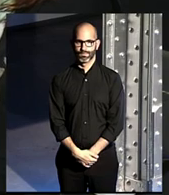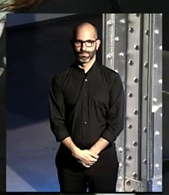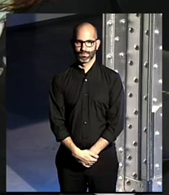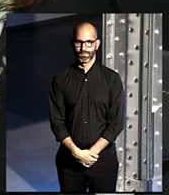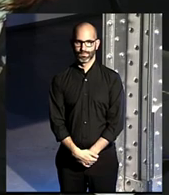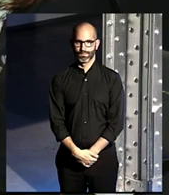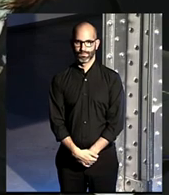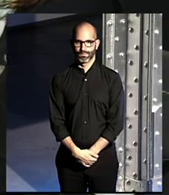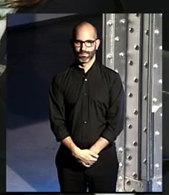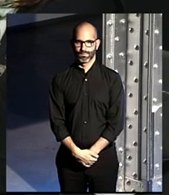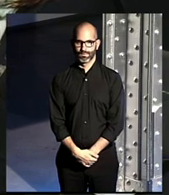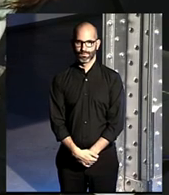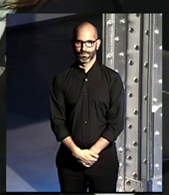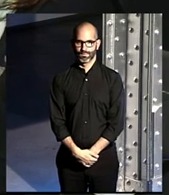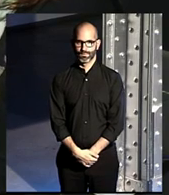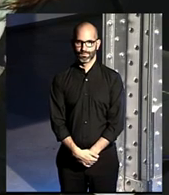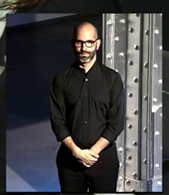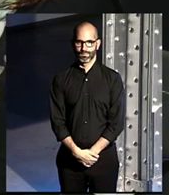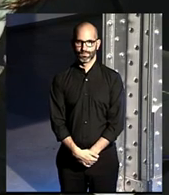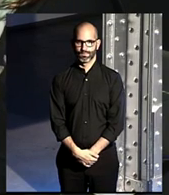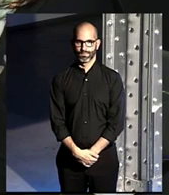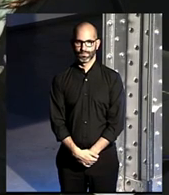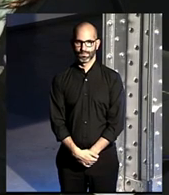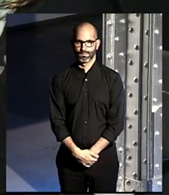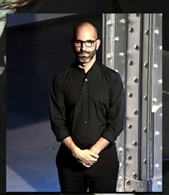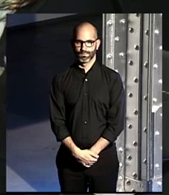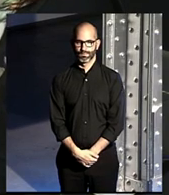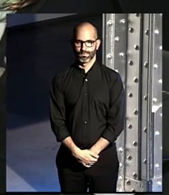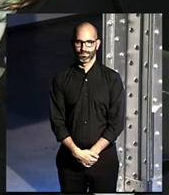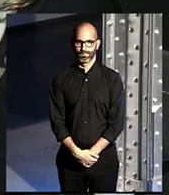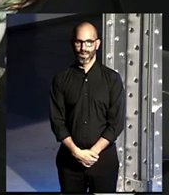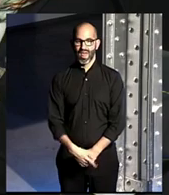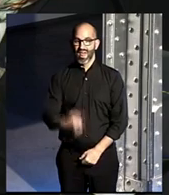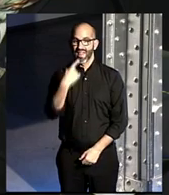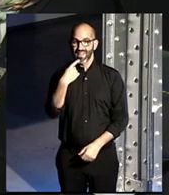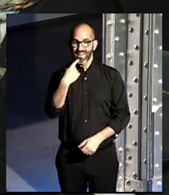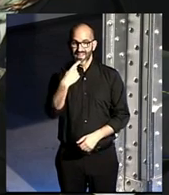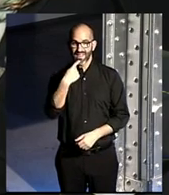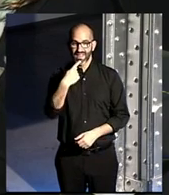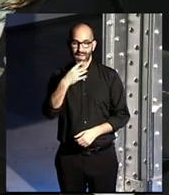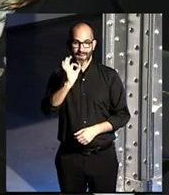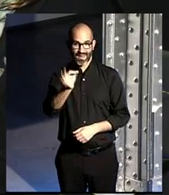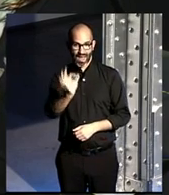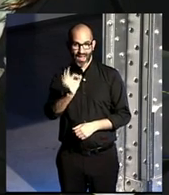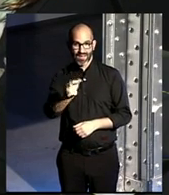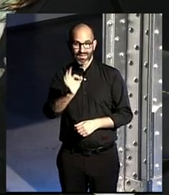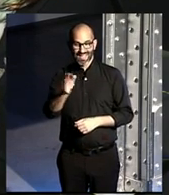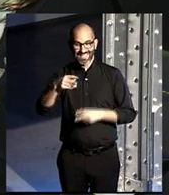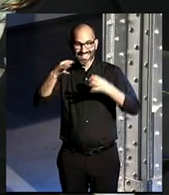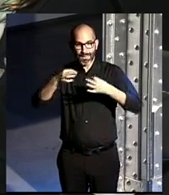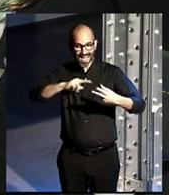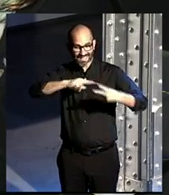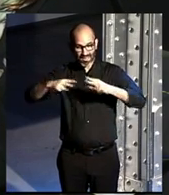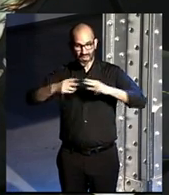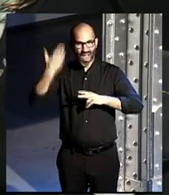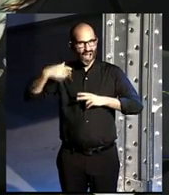with a lentil he lit a fire. Dice que las traducciones eran bastante horrendas